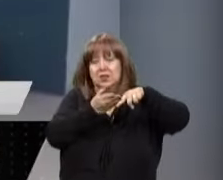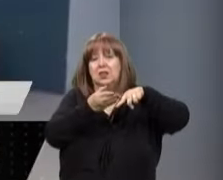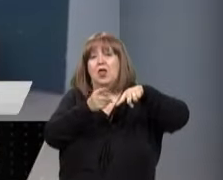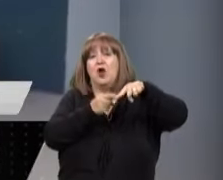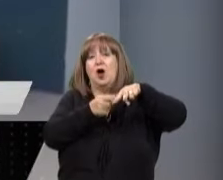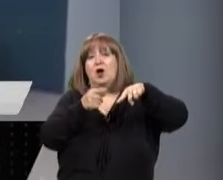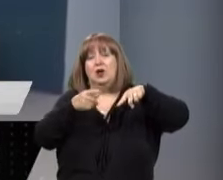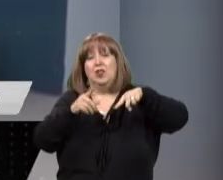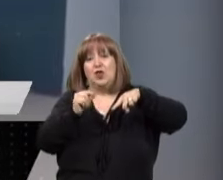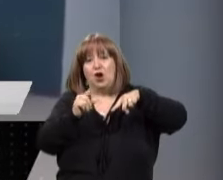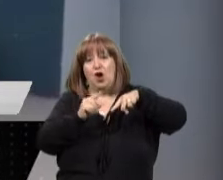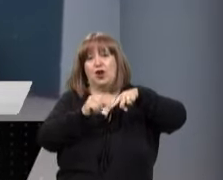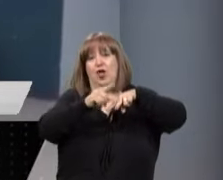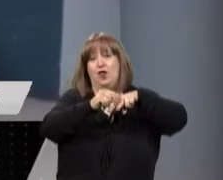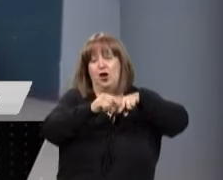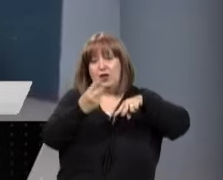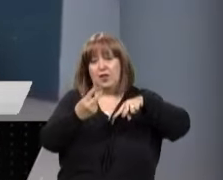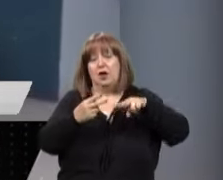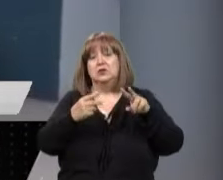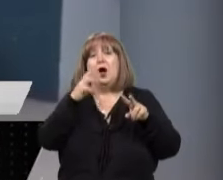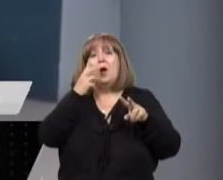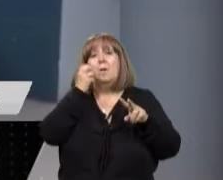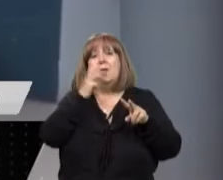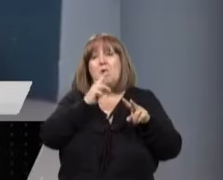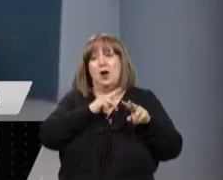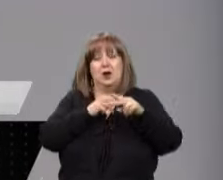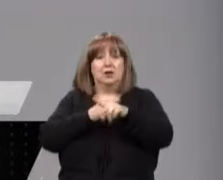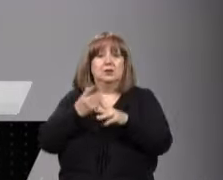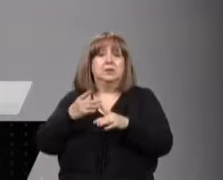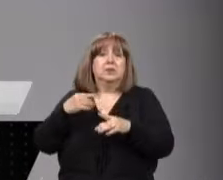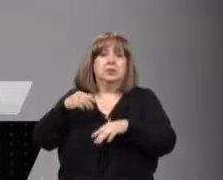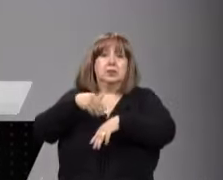lesiones en sus miembros inferiores y esperando su recuperación para que en las próximas horas sean dados de alta.